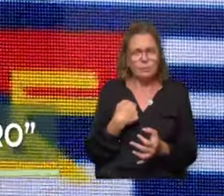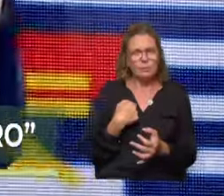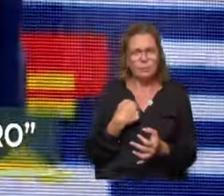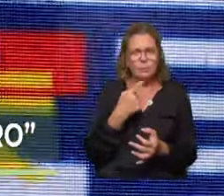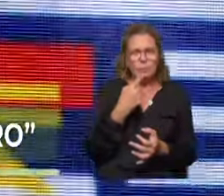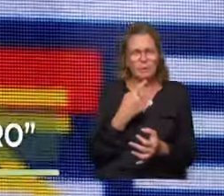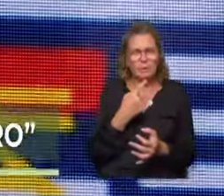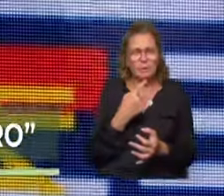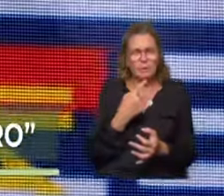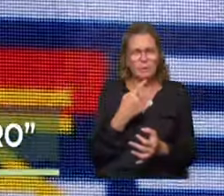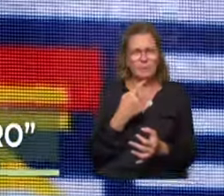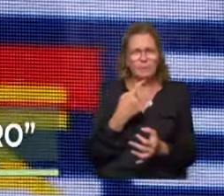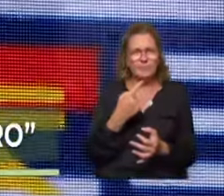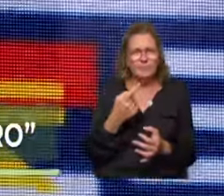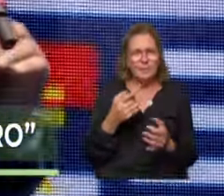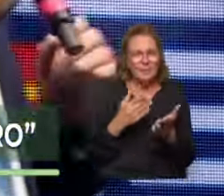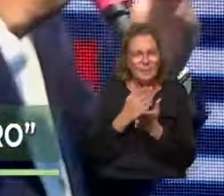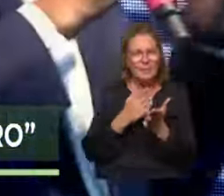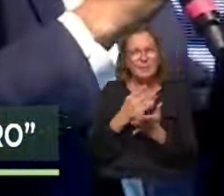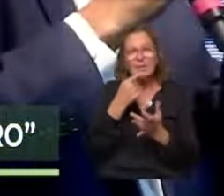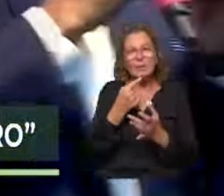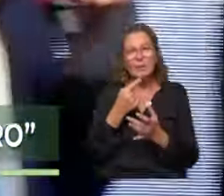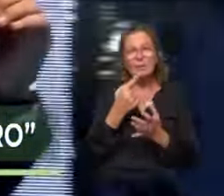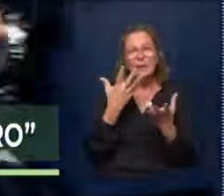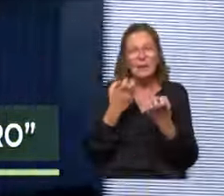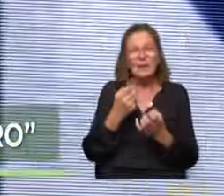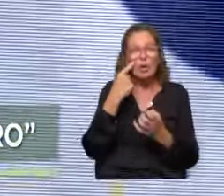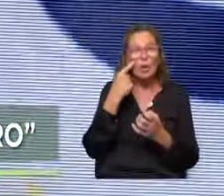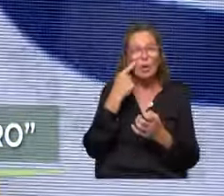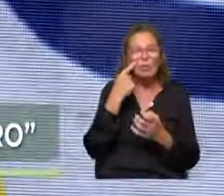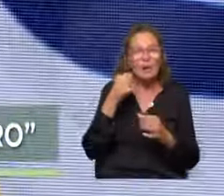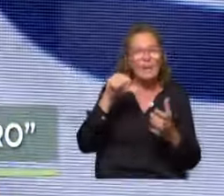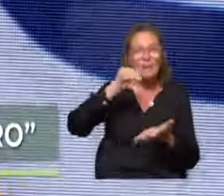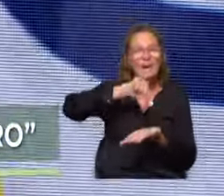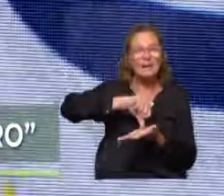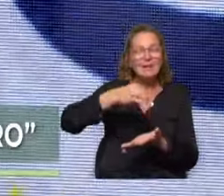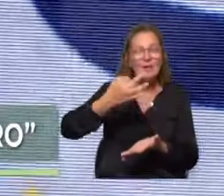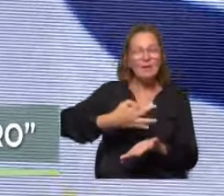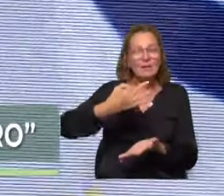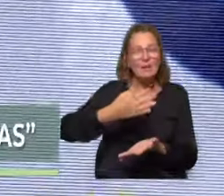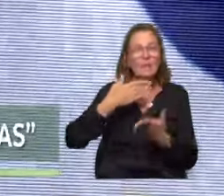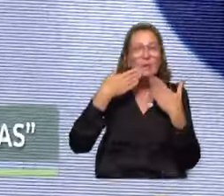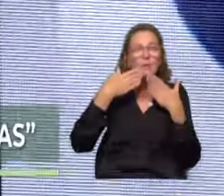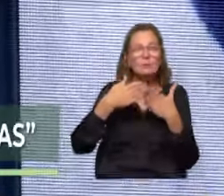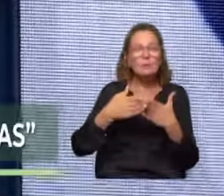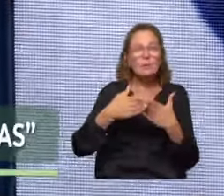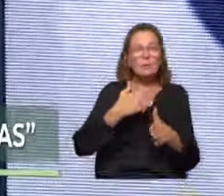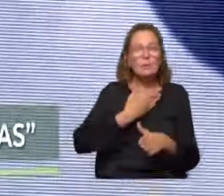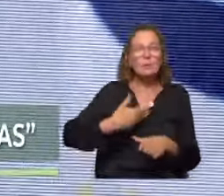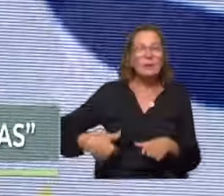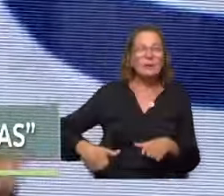recomiendo en cada comité, en cada movida, que si queremos conocer el país real, preguntémosle a las